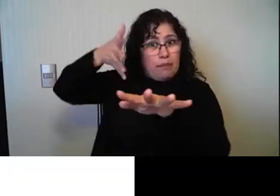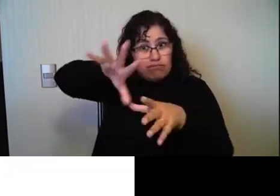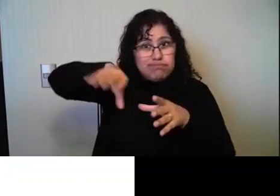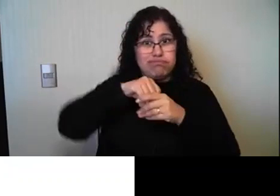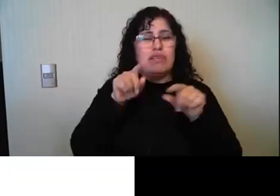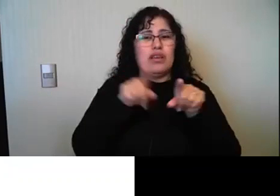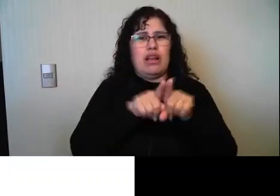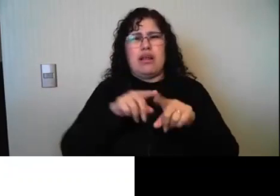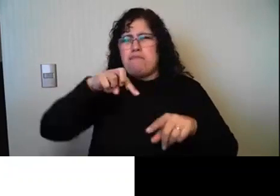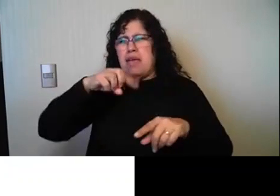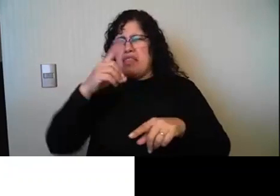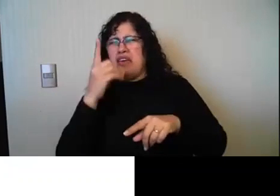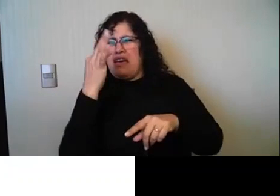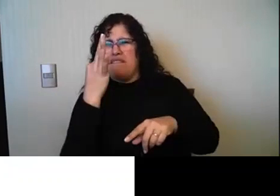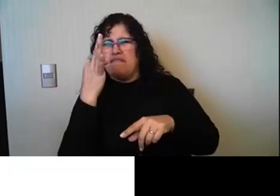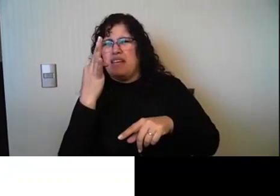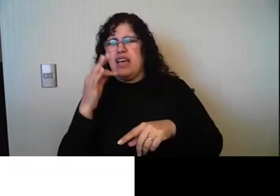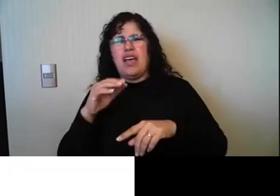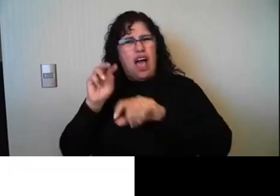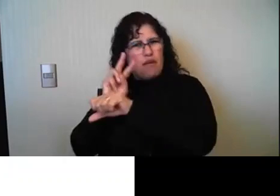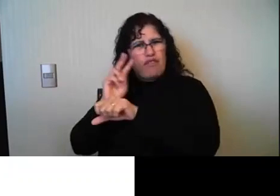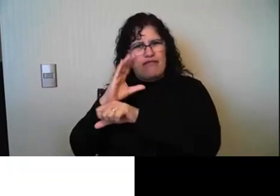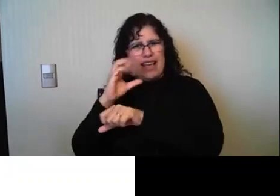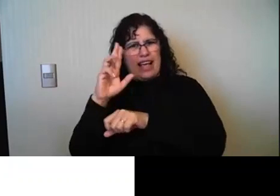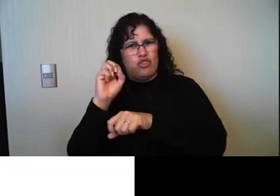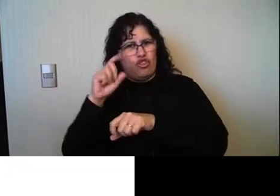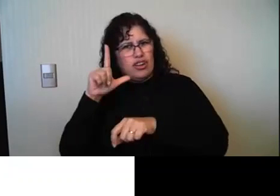par de semanas atrás, lo subió la profesora Carolina Márquez.